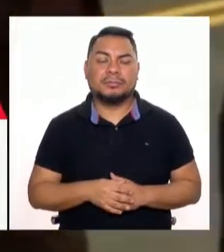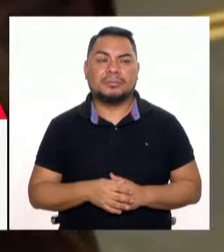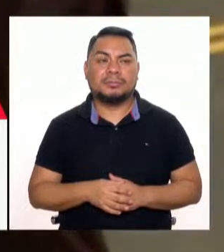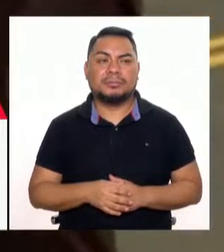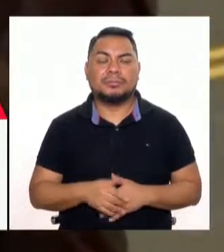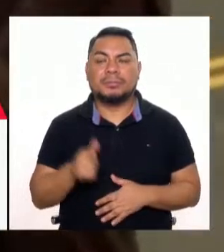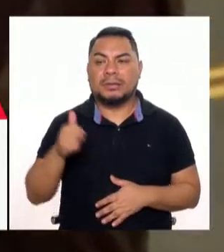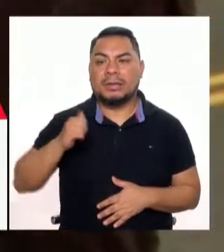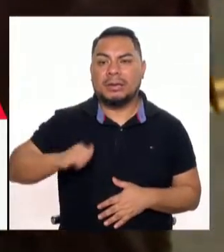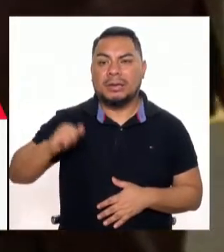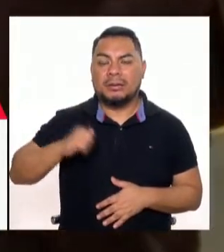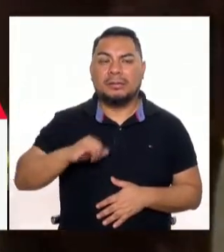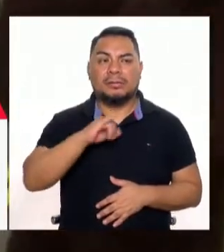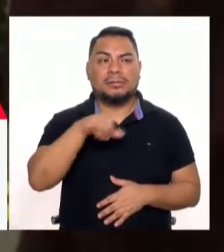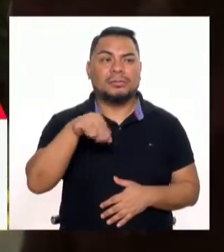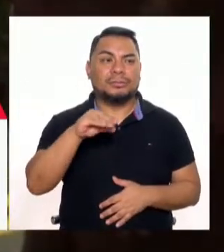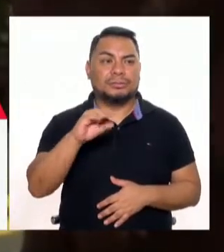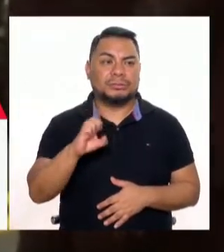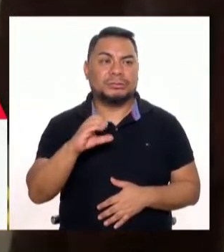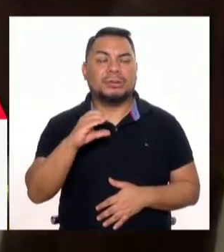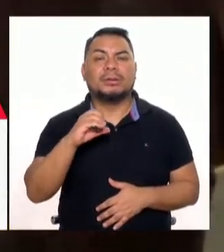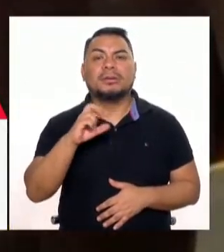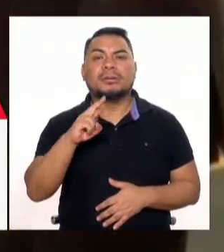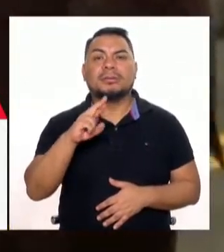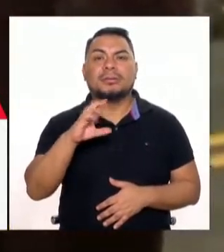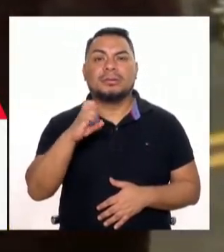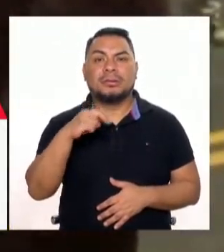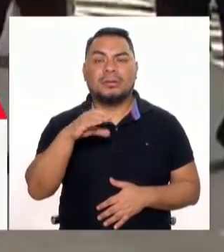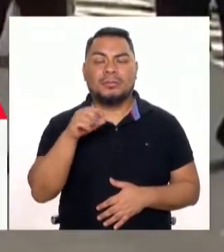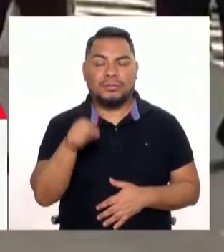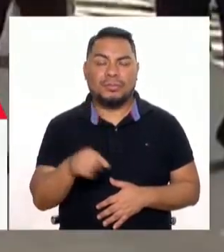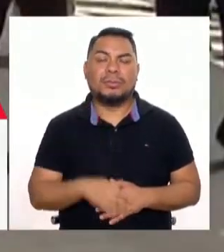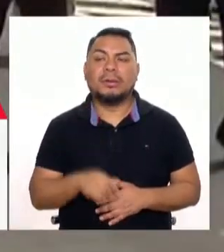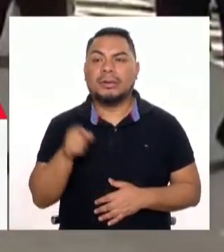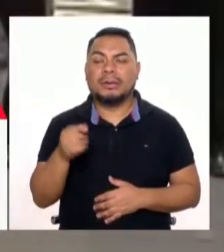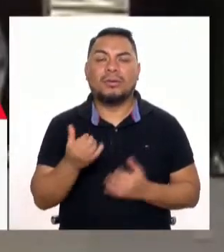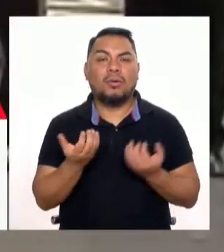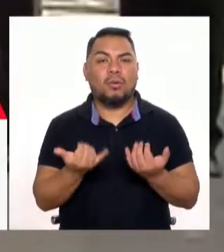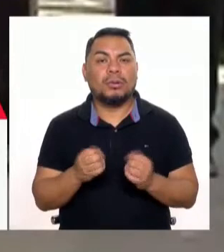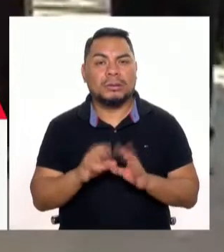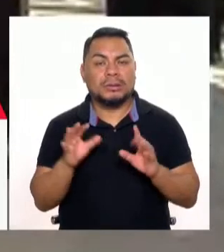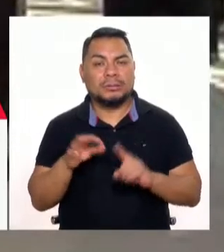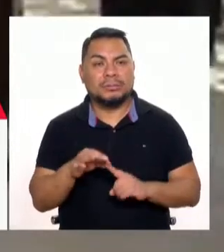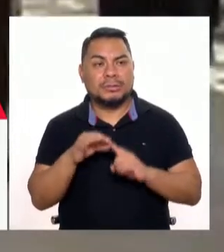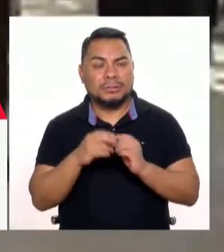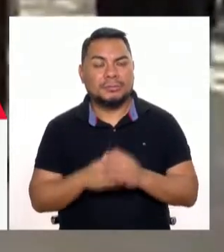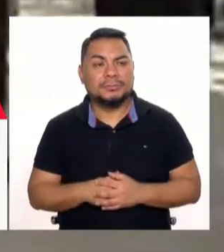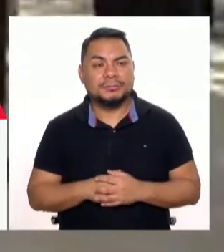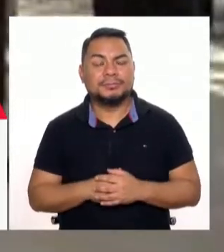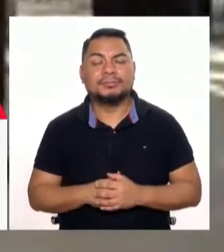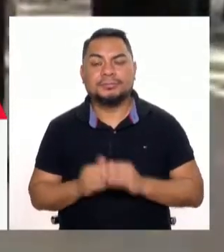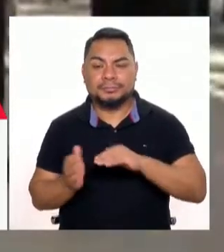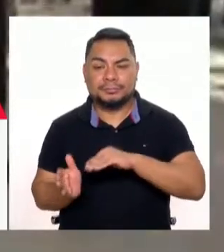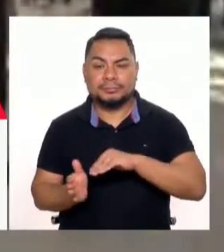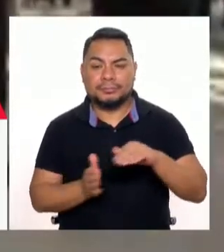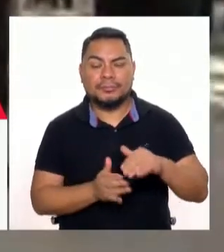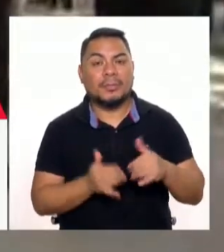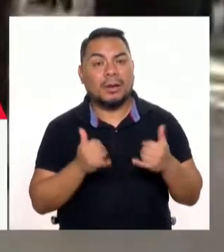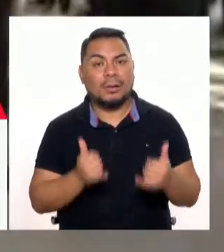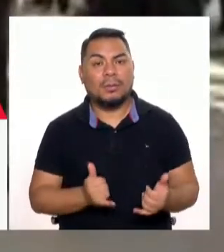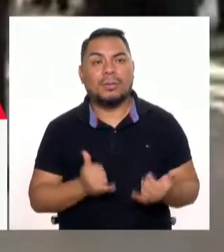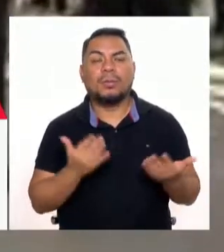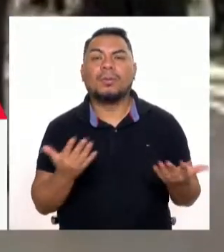del alcalde José Gregorio en este día especial señoras y señores damas y